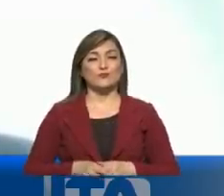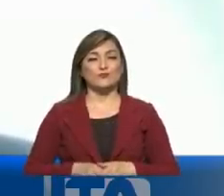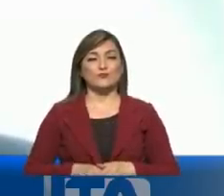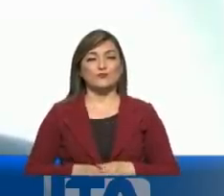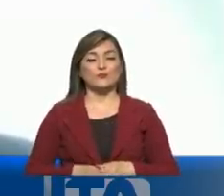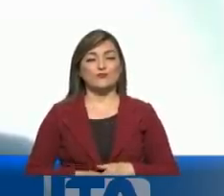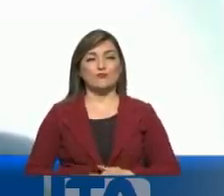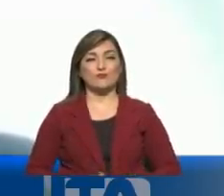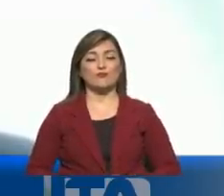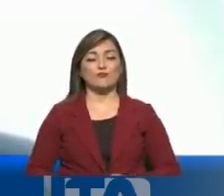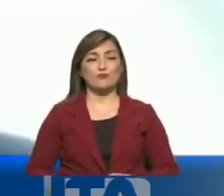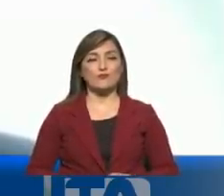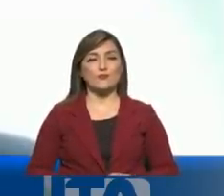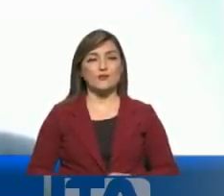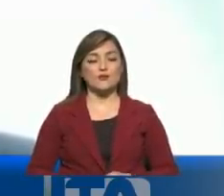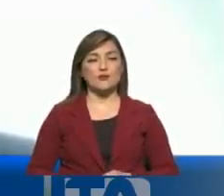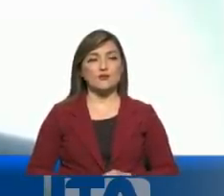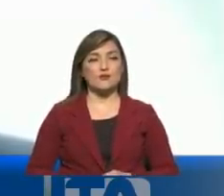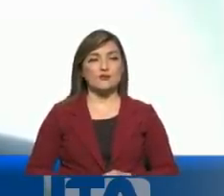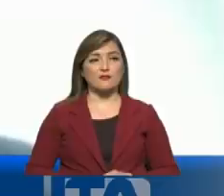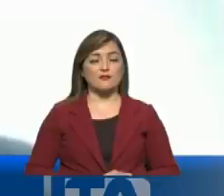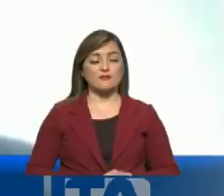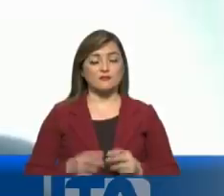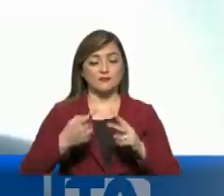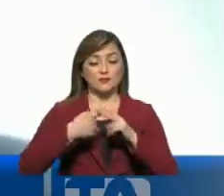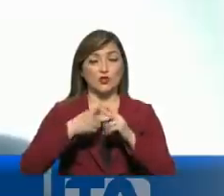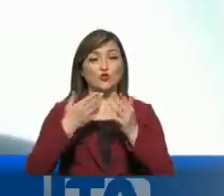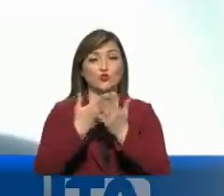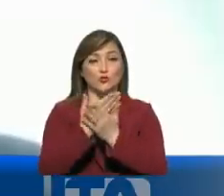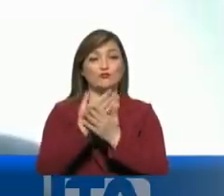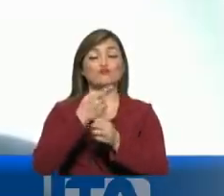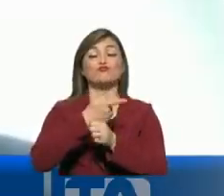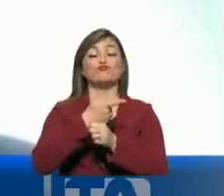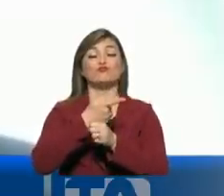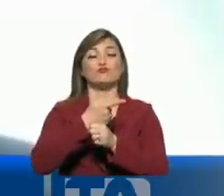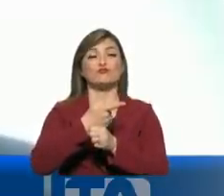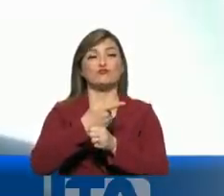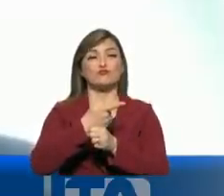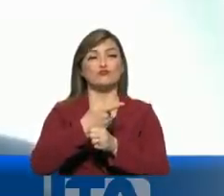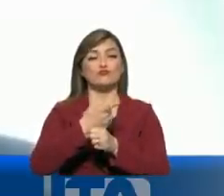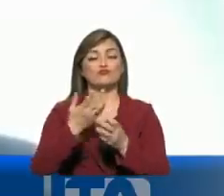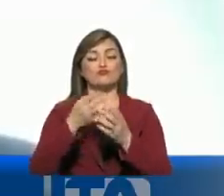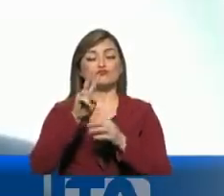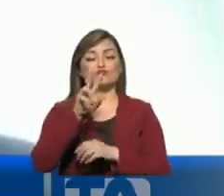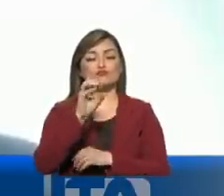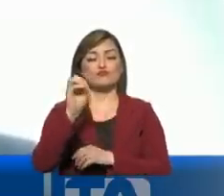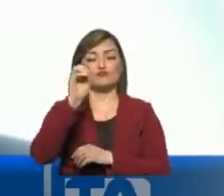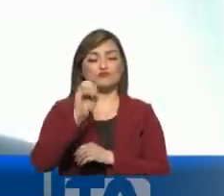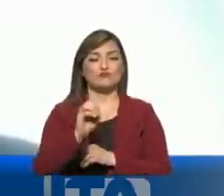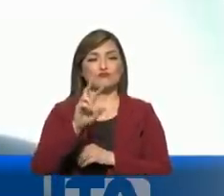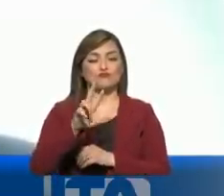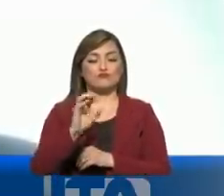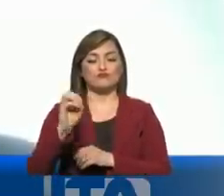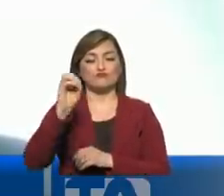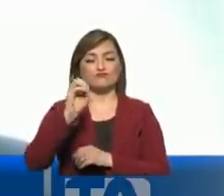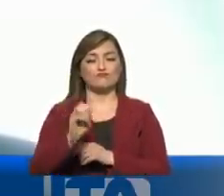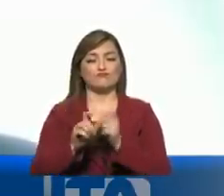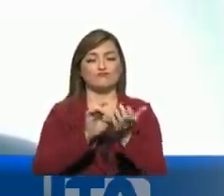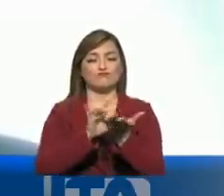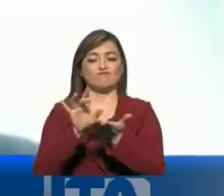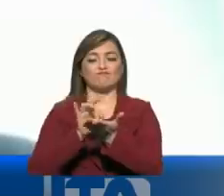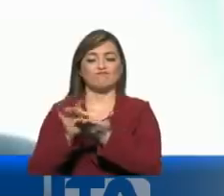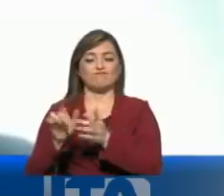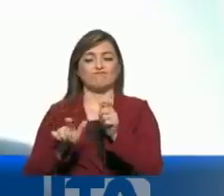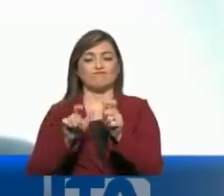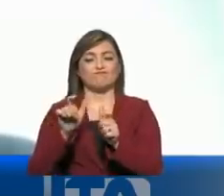que desplazar al inicio de estas nuevas medidas, un 20% al 30% del personal